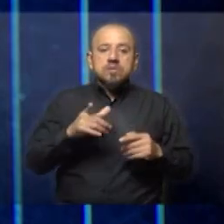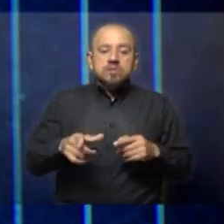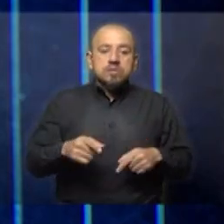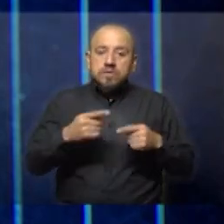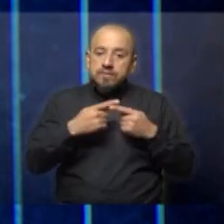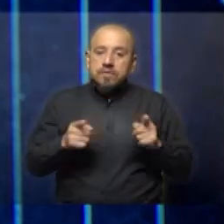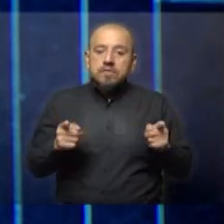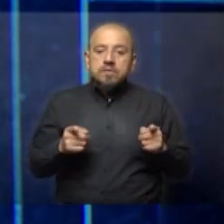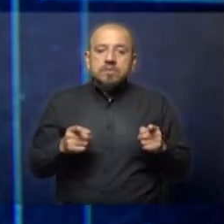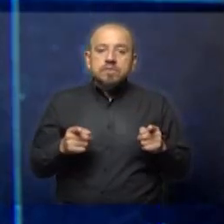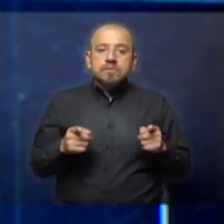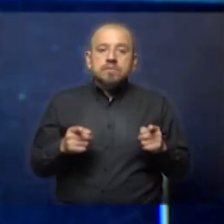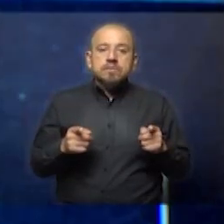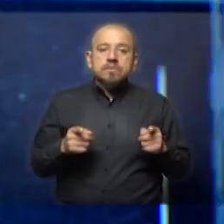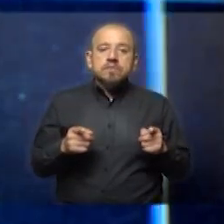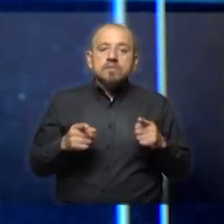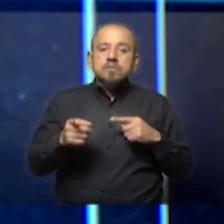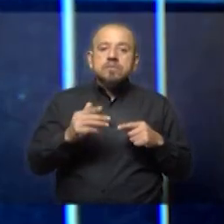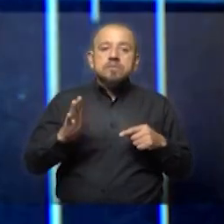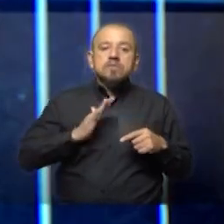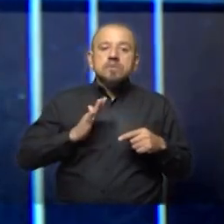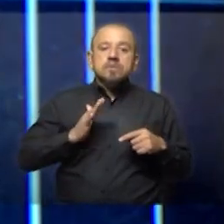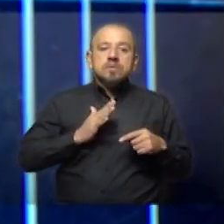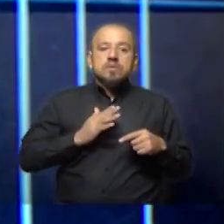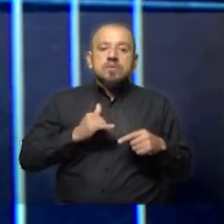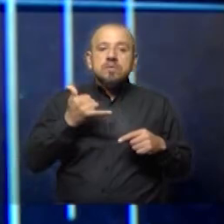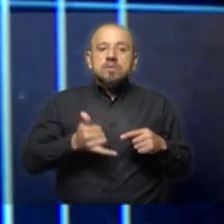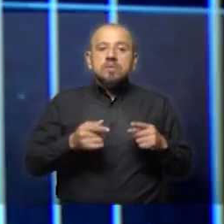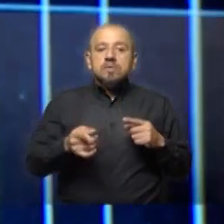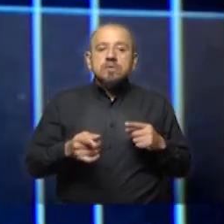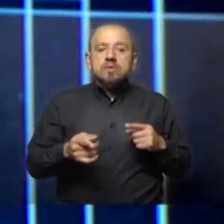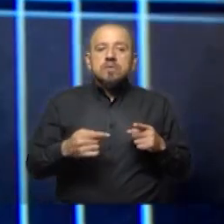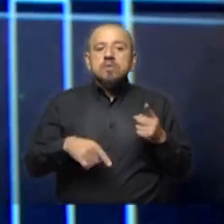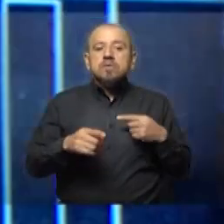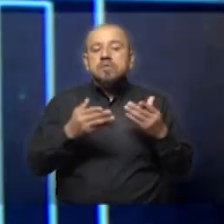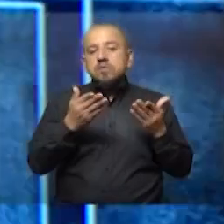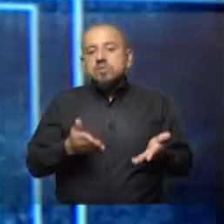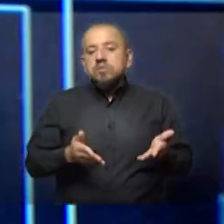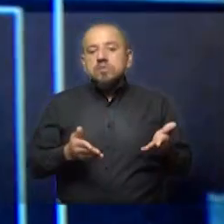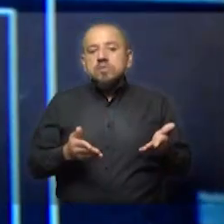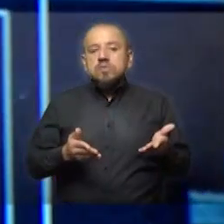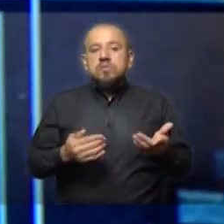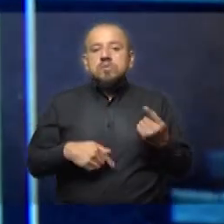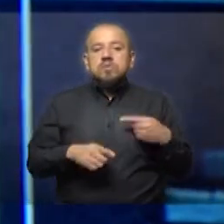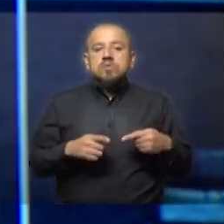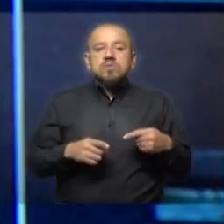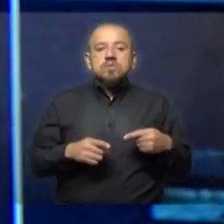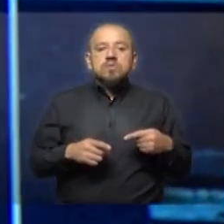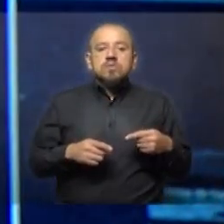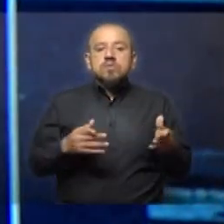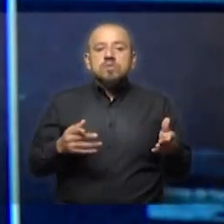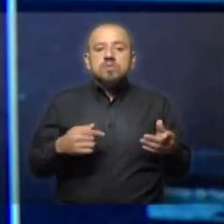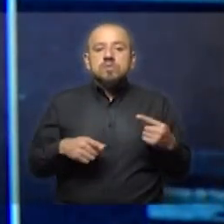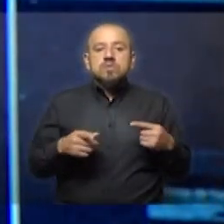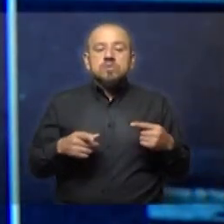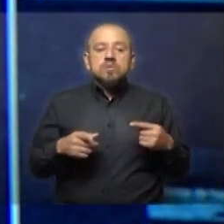o sea de ignorar que la mujer tiene una carga por su anatomía por su fisiología una carga de punto